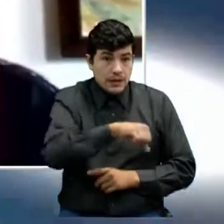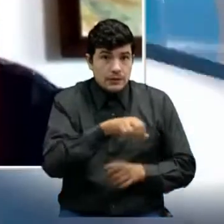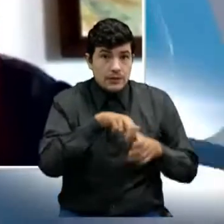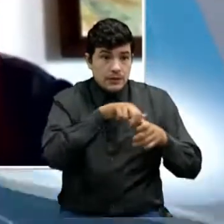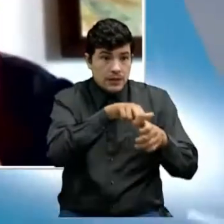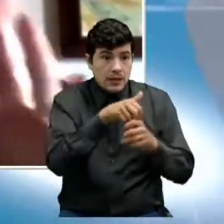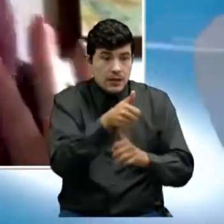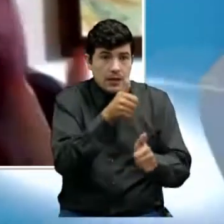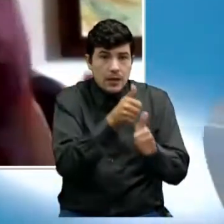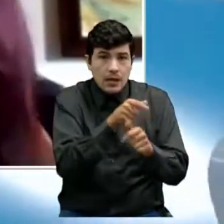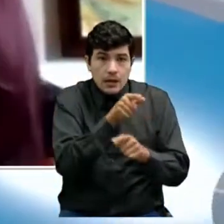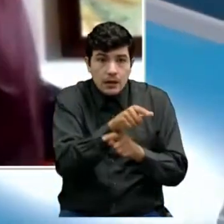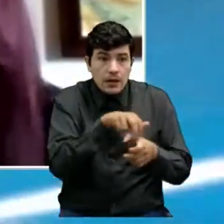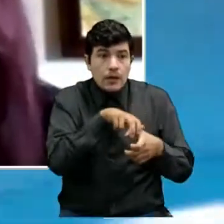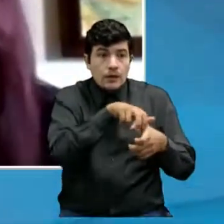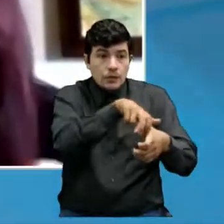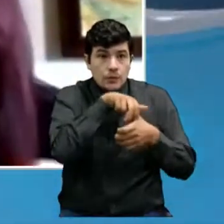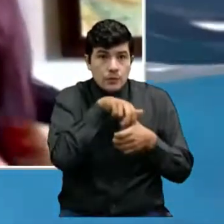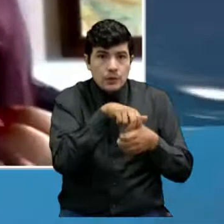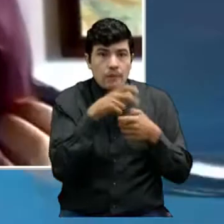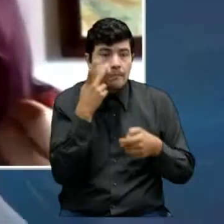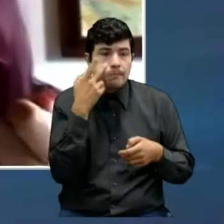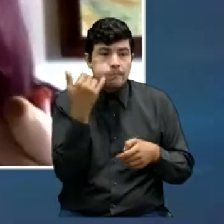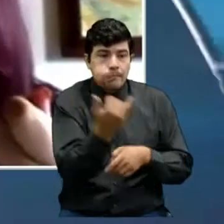transporte, el auxilio de transporte